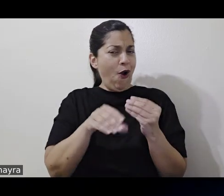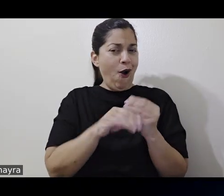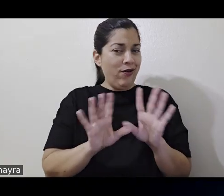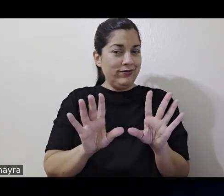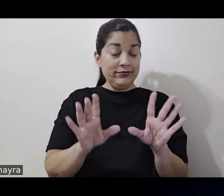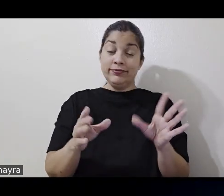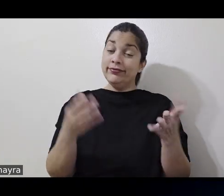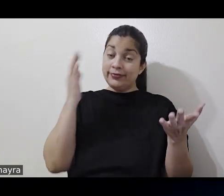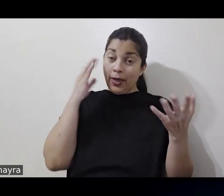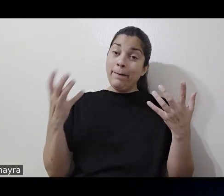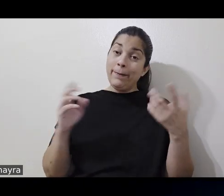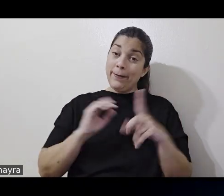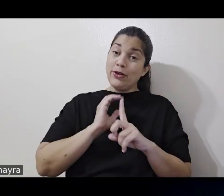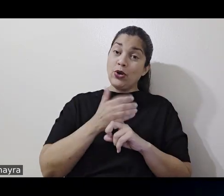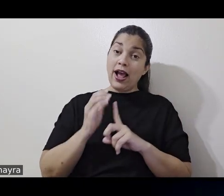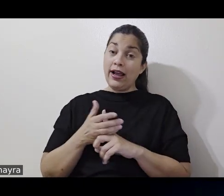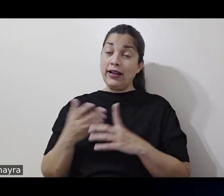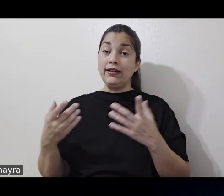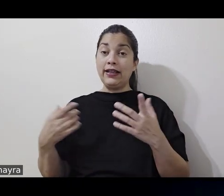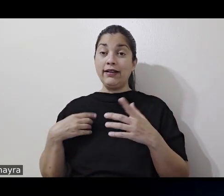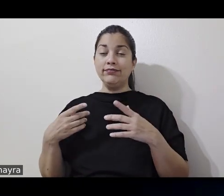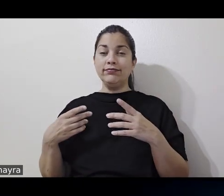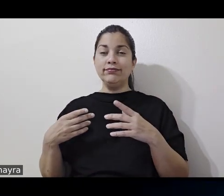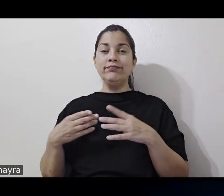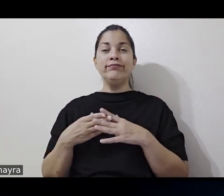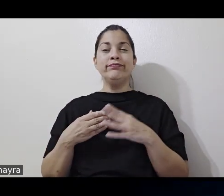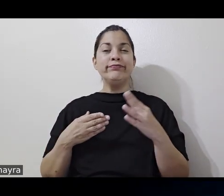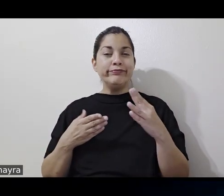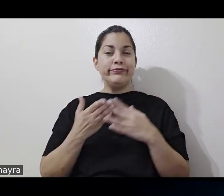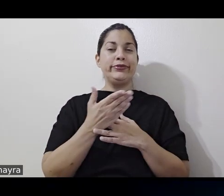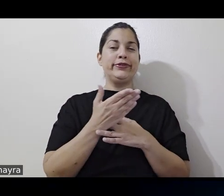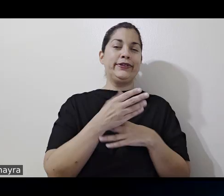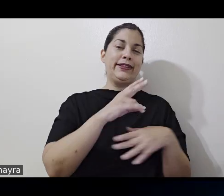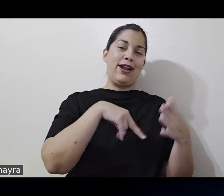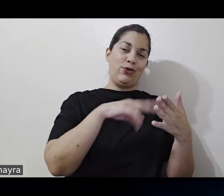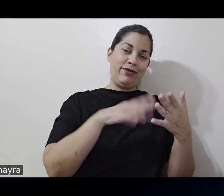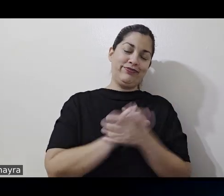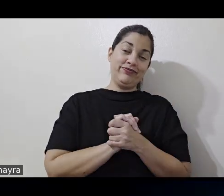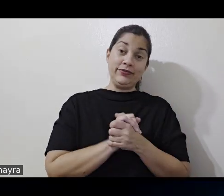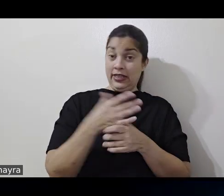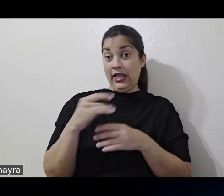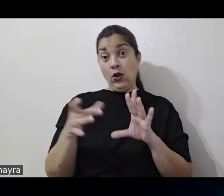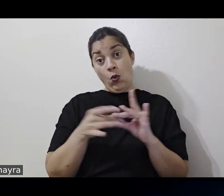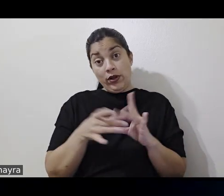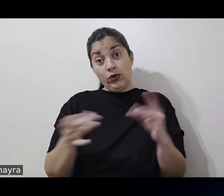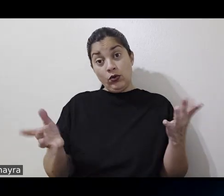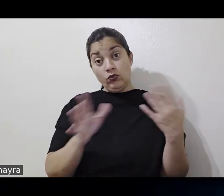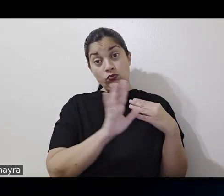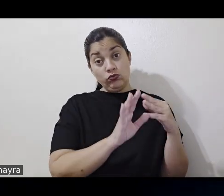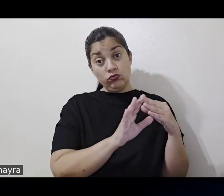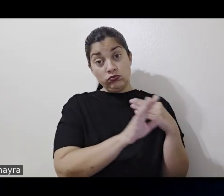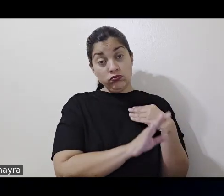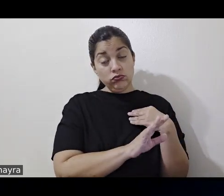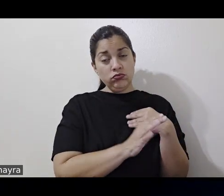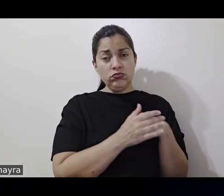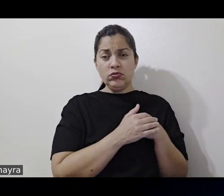que cruzan las barreras de la literatura. Y de su cuento, o sea, de su espacio de cuento.